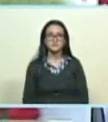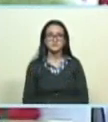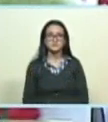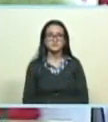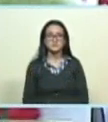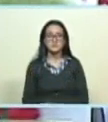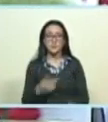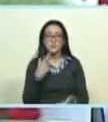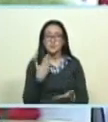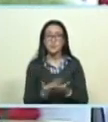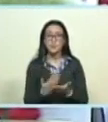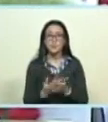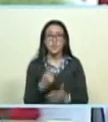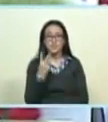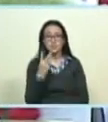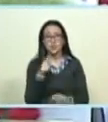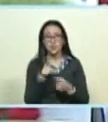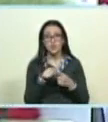dos cosas